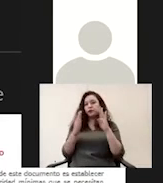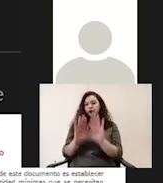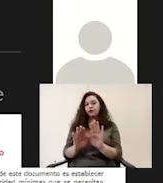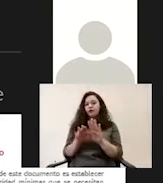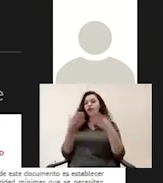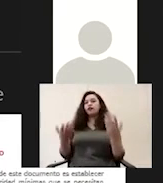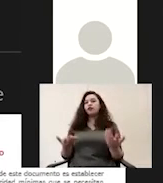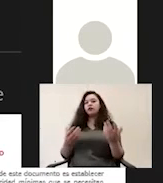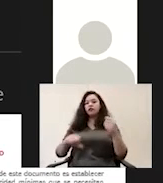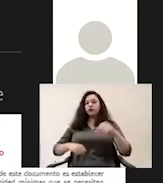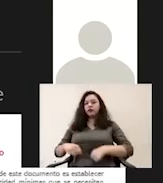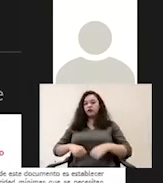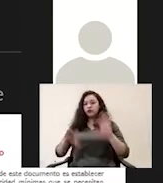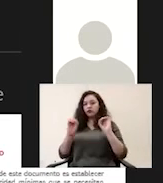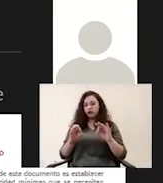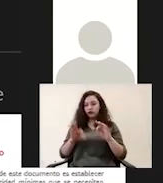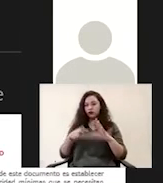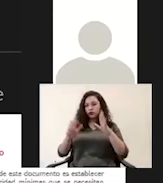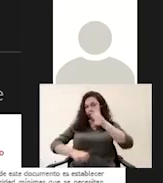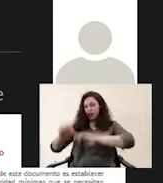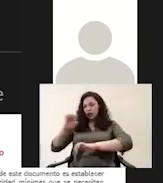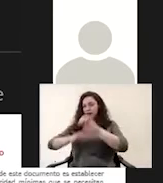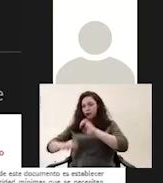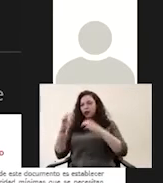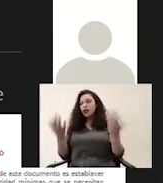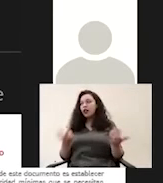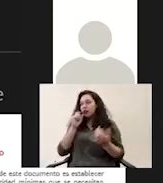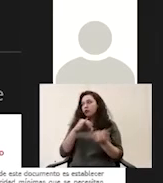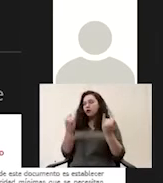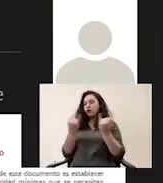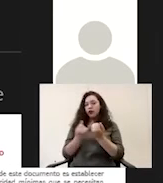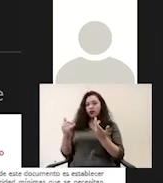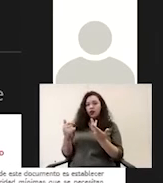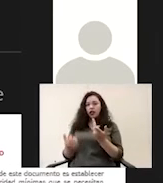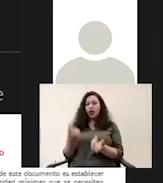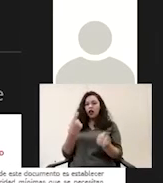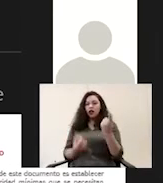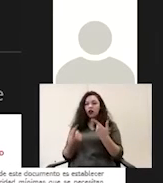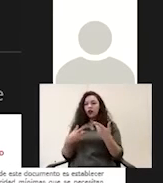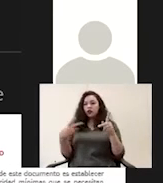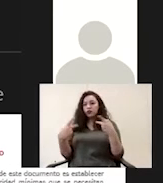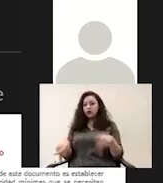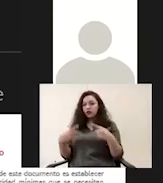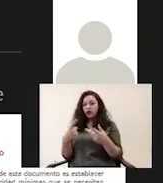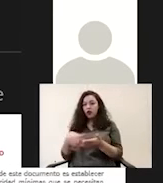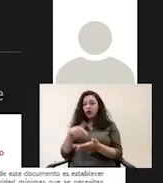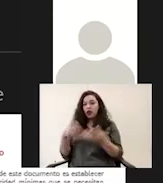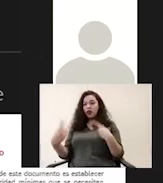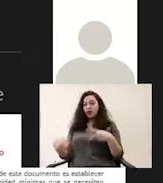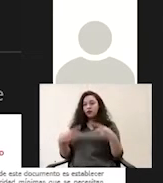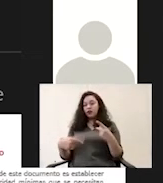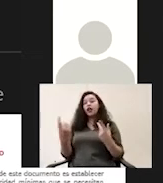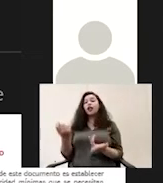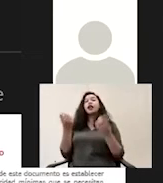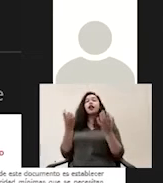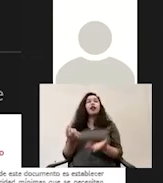actividades en oficinas, en corporativos, incluso en algunos establecimientos mercantiles. Y solamente se